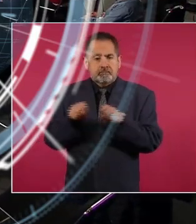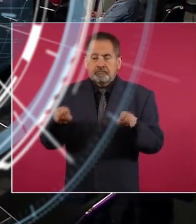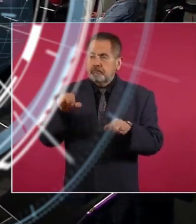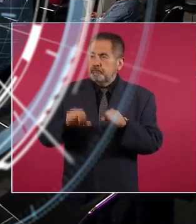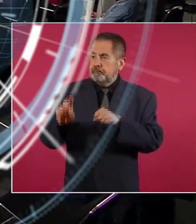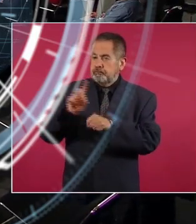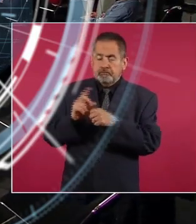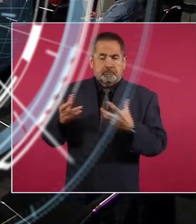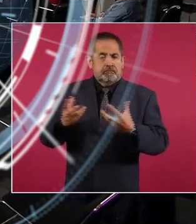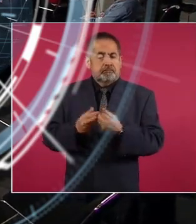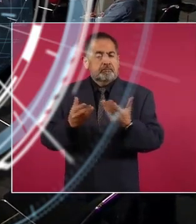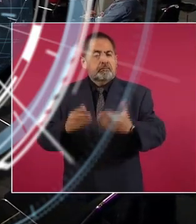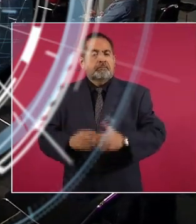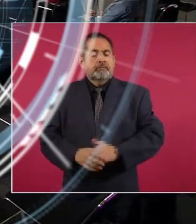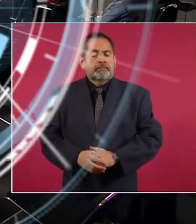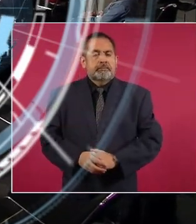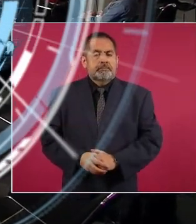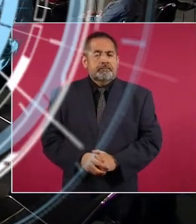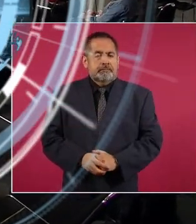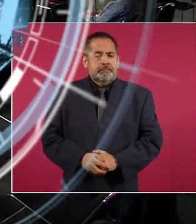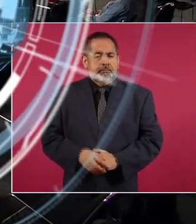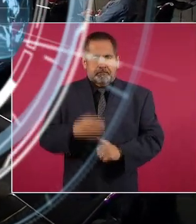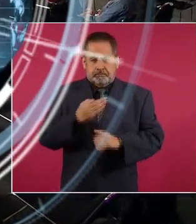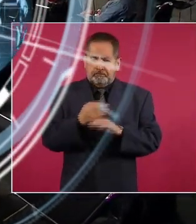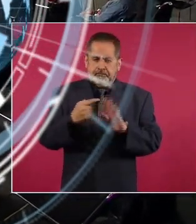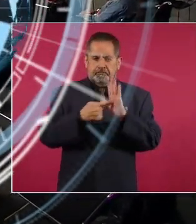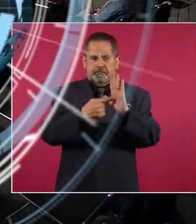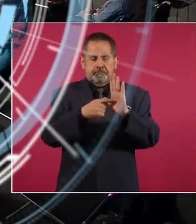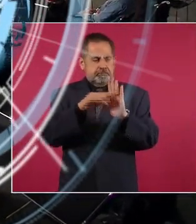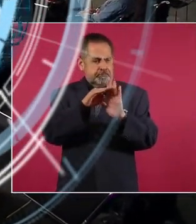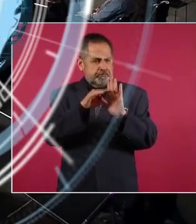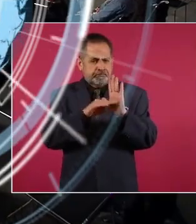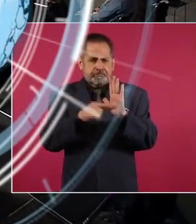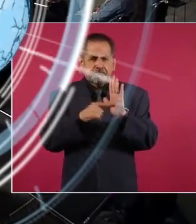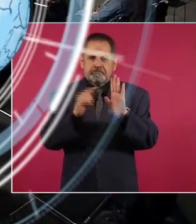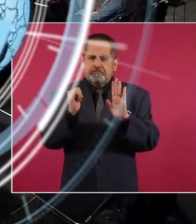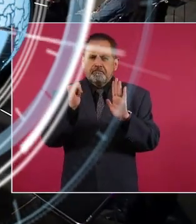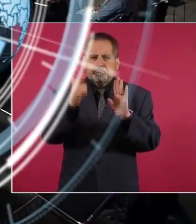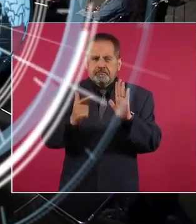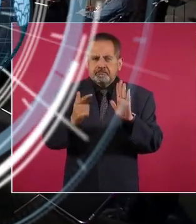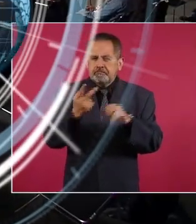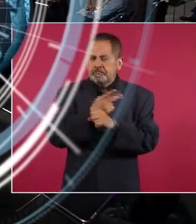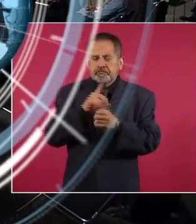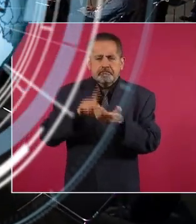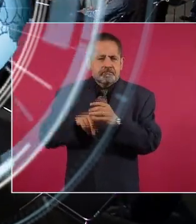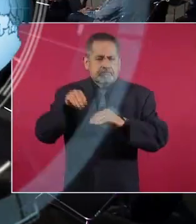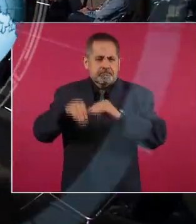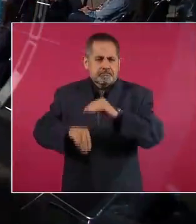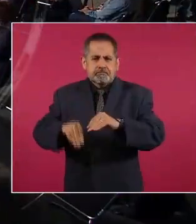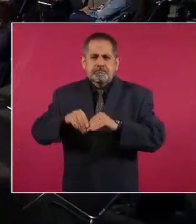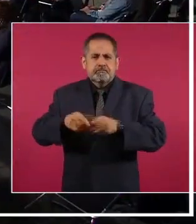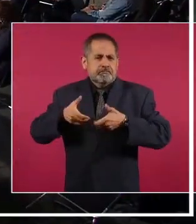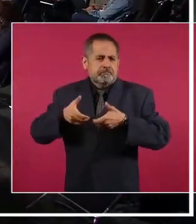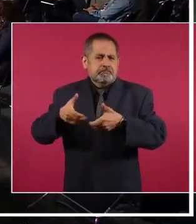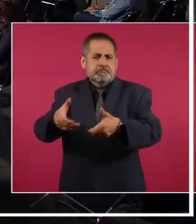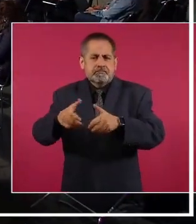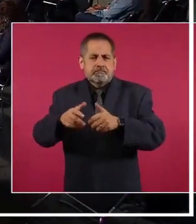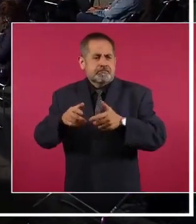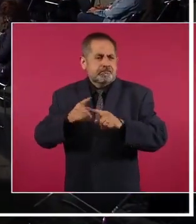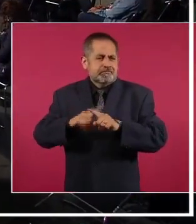día de hoy. Voy a presentar algunas de las obras viales y de conectividad que se han